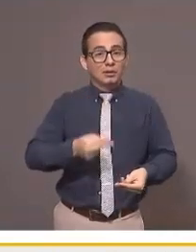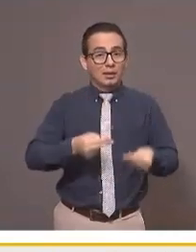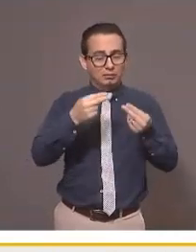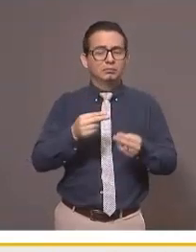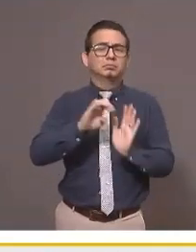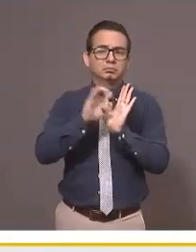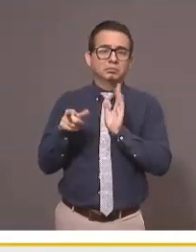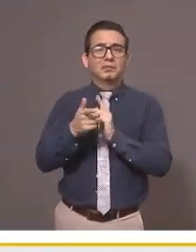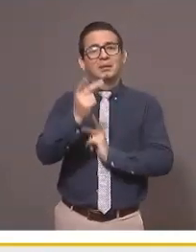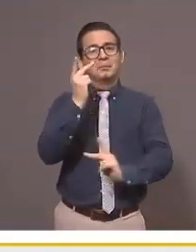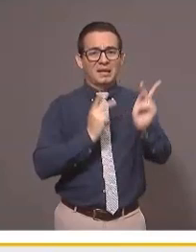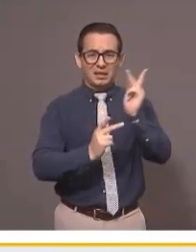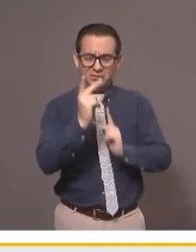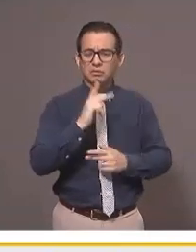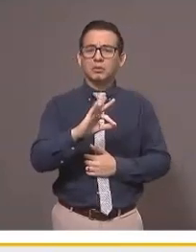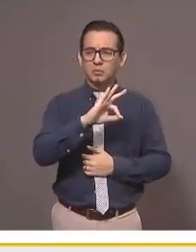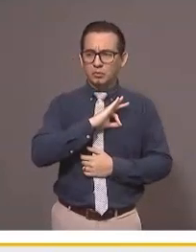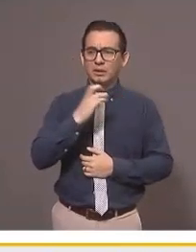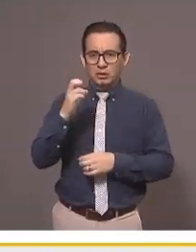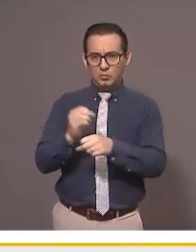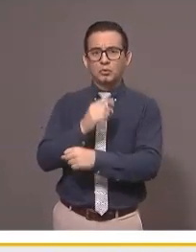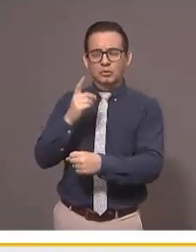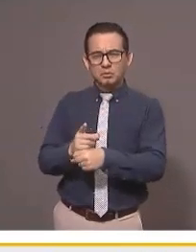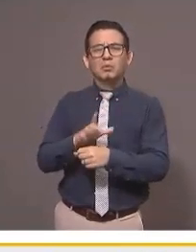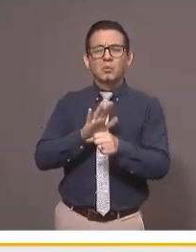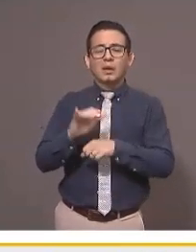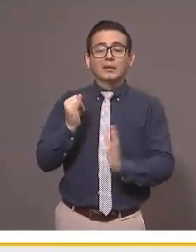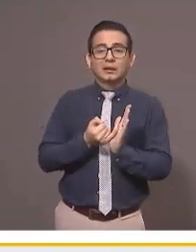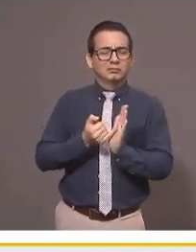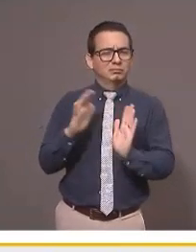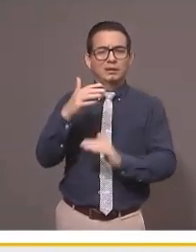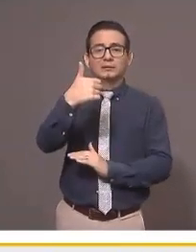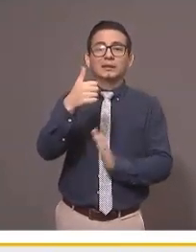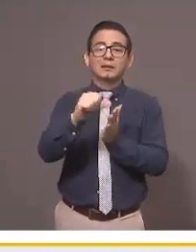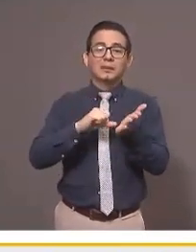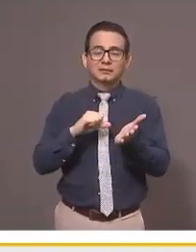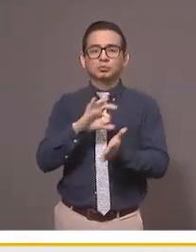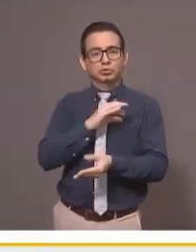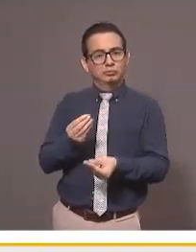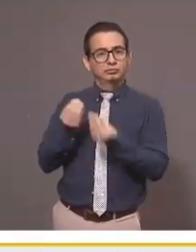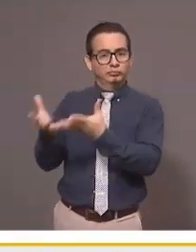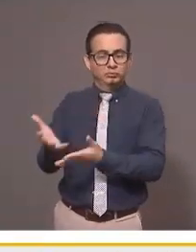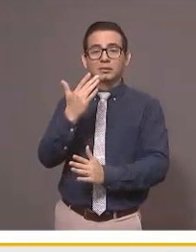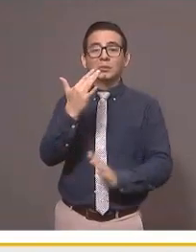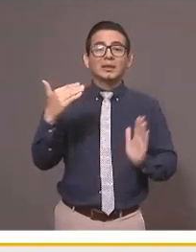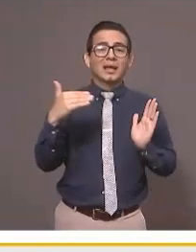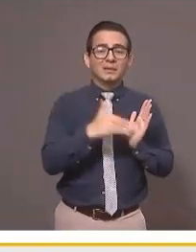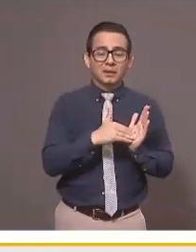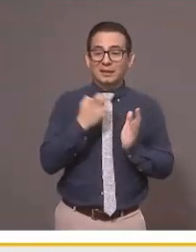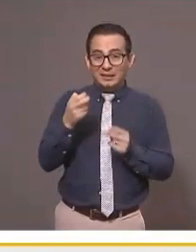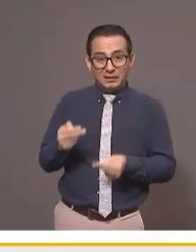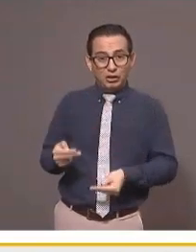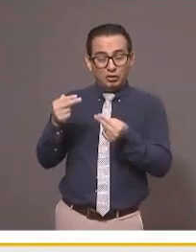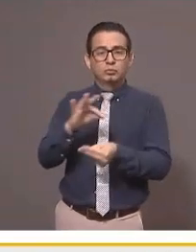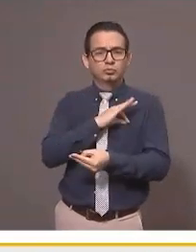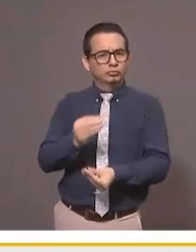crédito de créditos blandos sin intereses seis meses de gracia 50 mil pesos para estos pequeños negocios